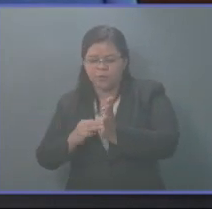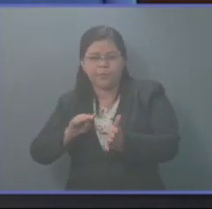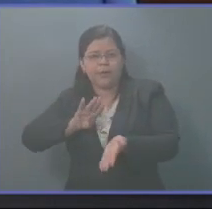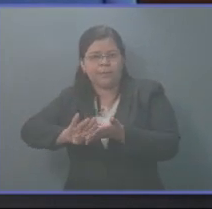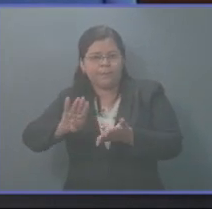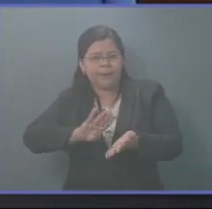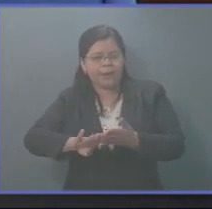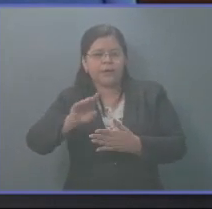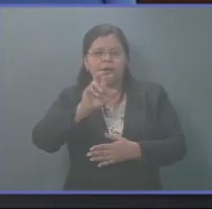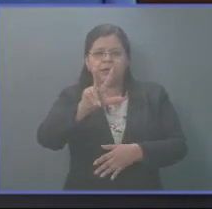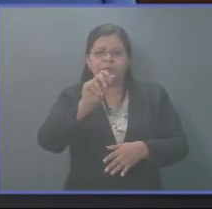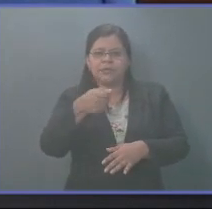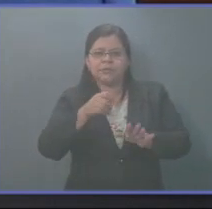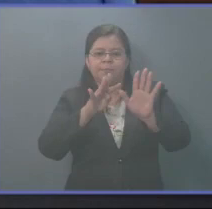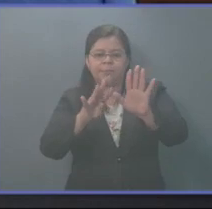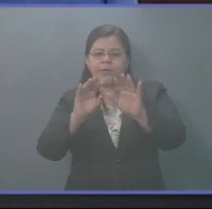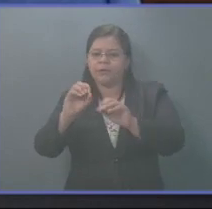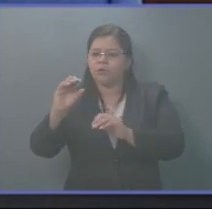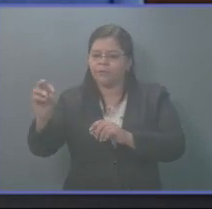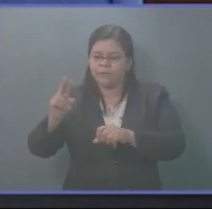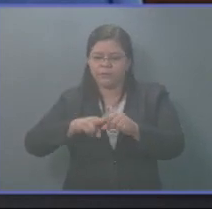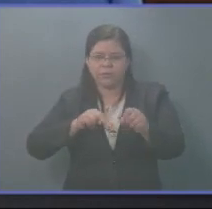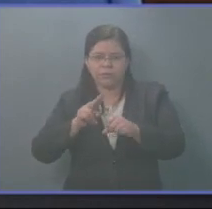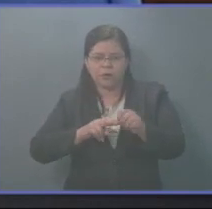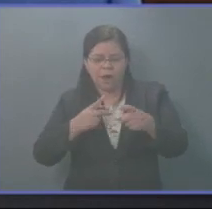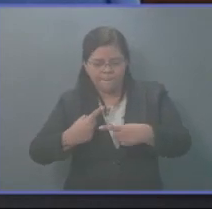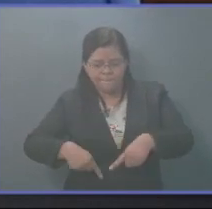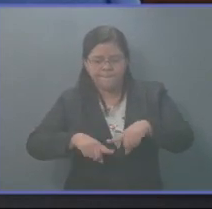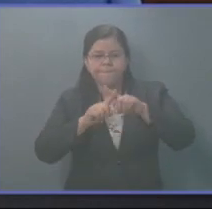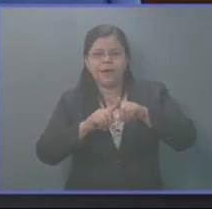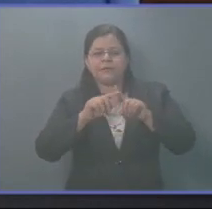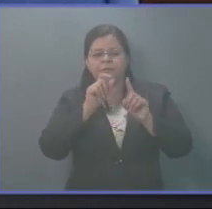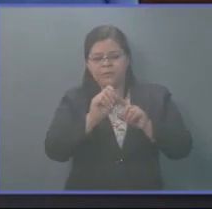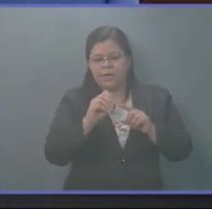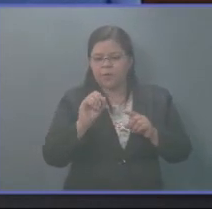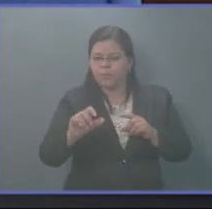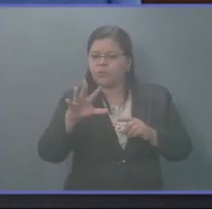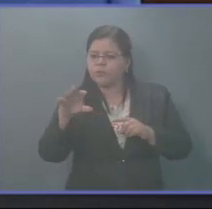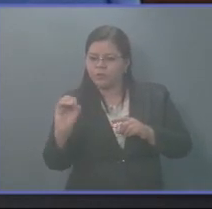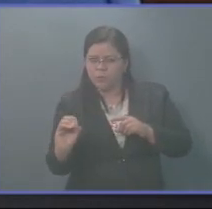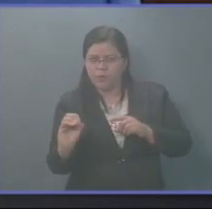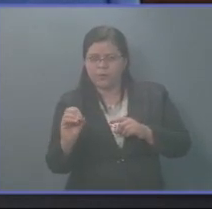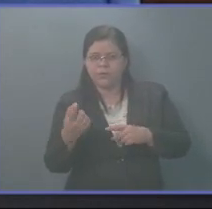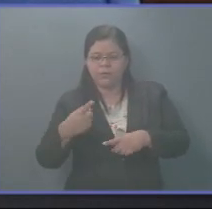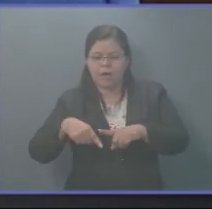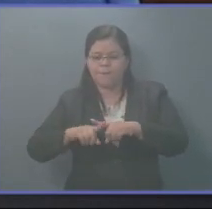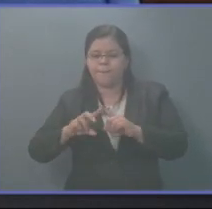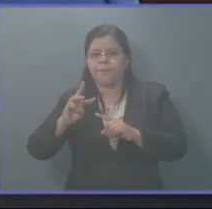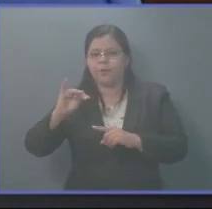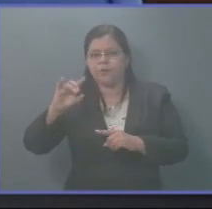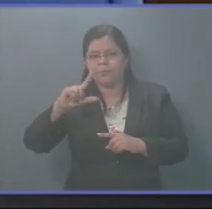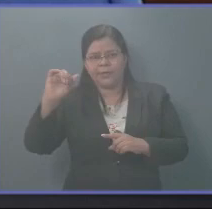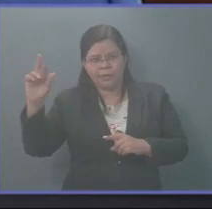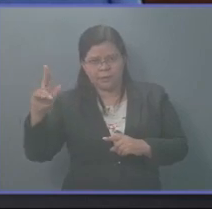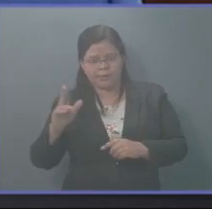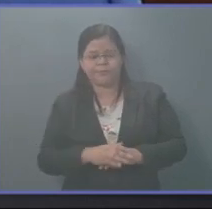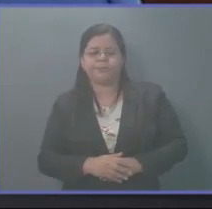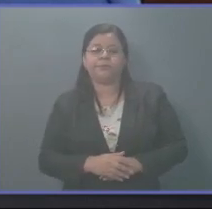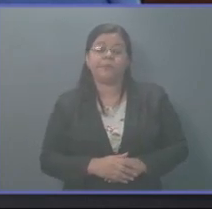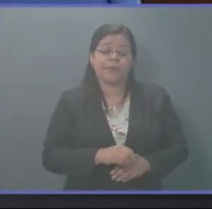fija de $3,900 más .50 por millar o fracción excedentes a 200,000.